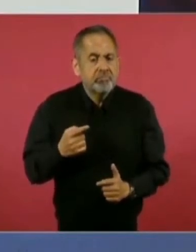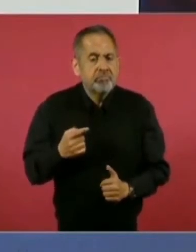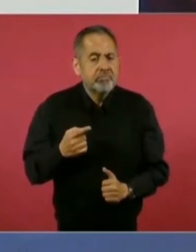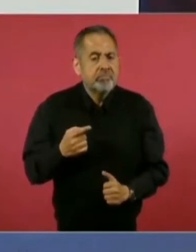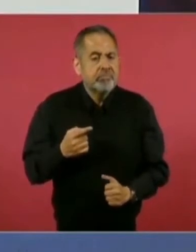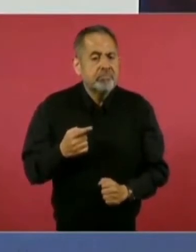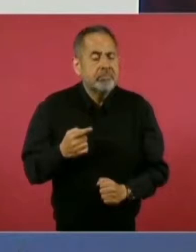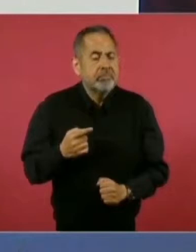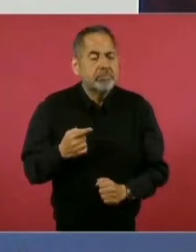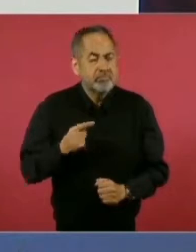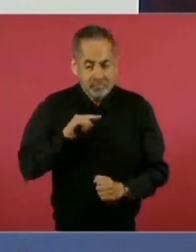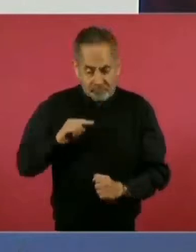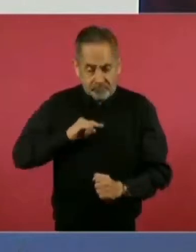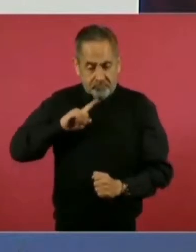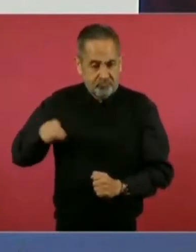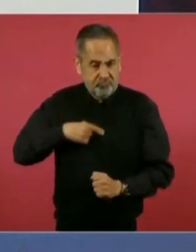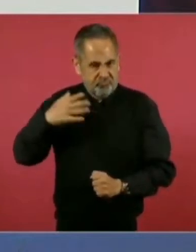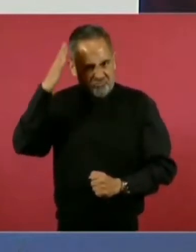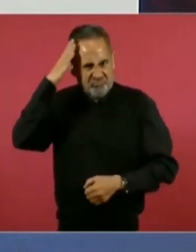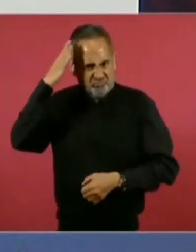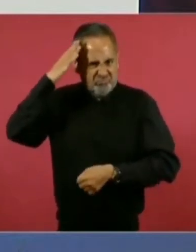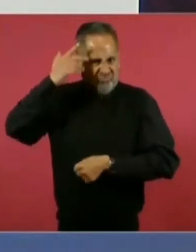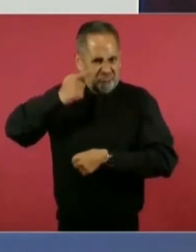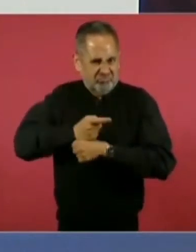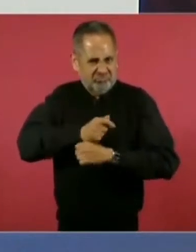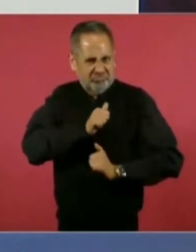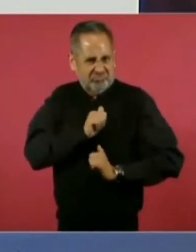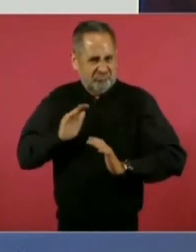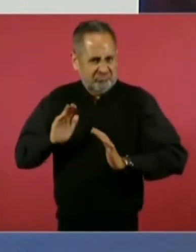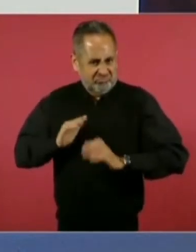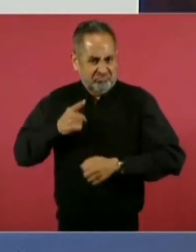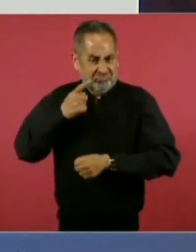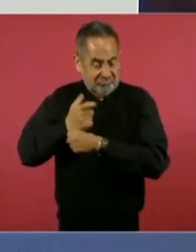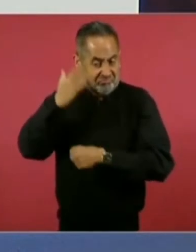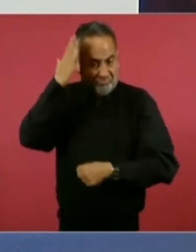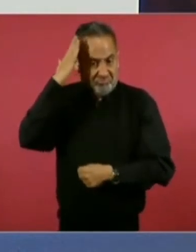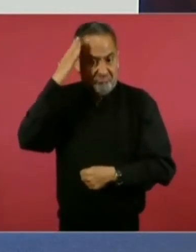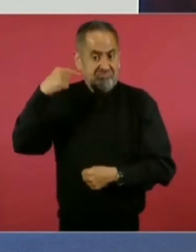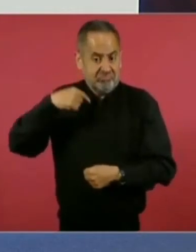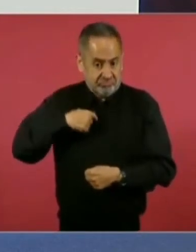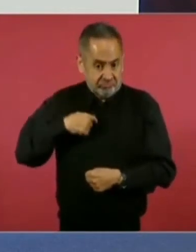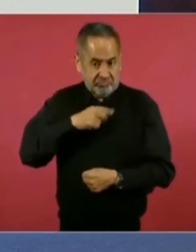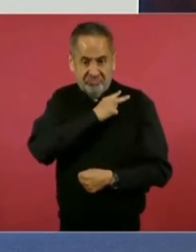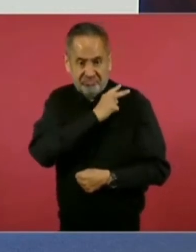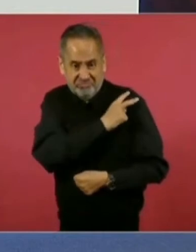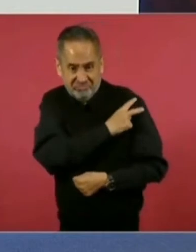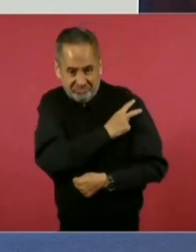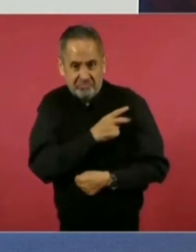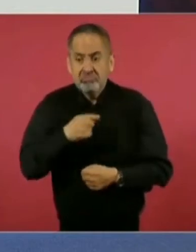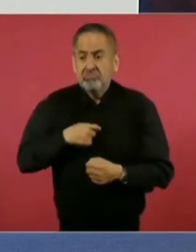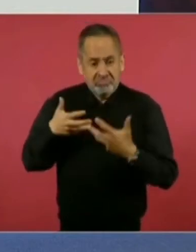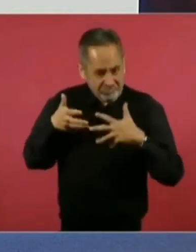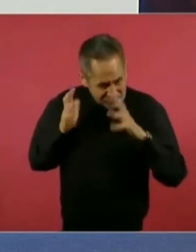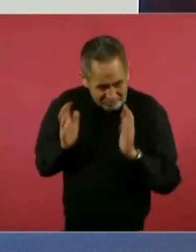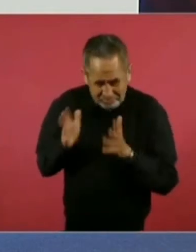el comandante de las Fuerzas Armadas, y además lo he hecho hasta por escrito,